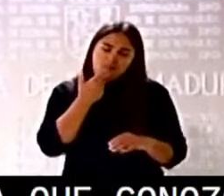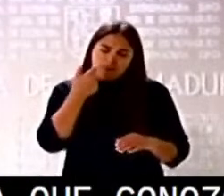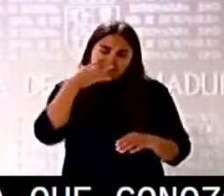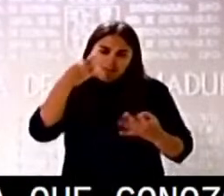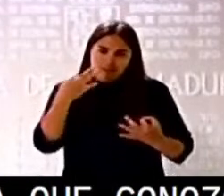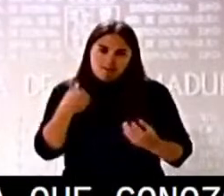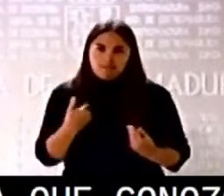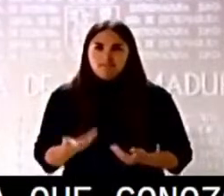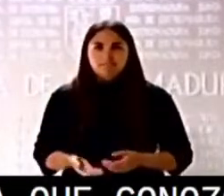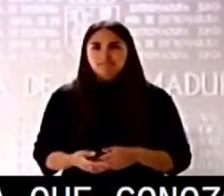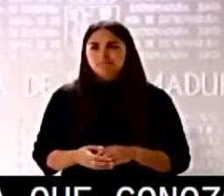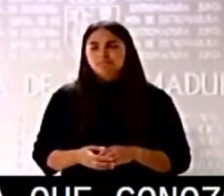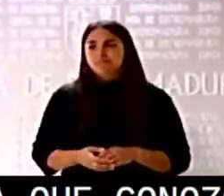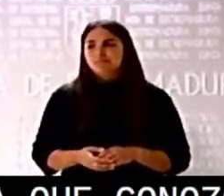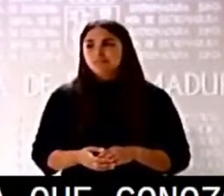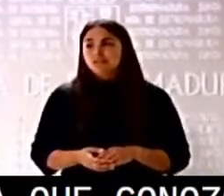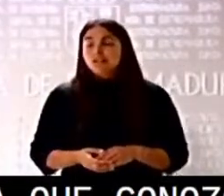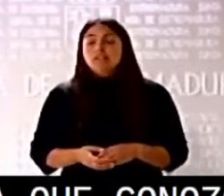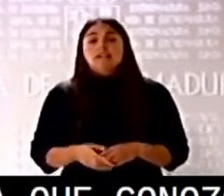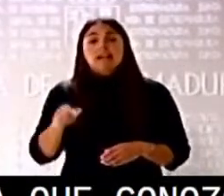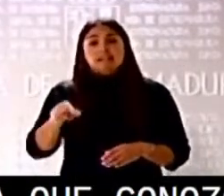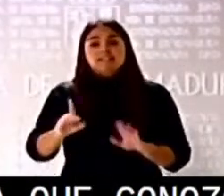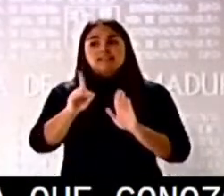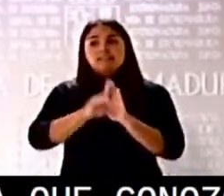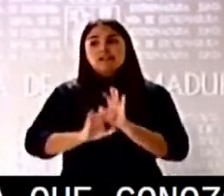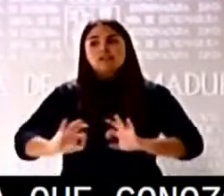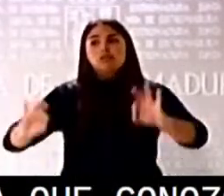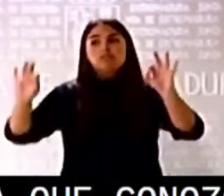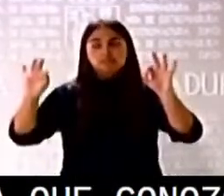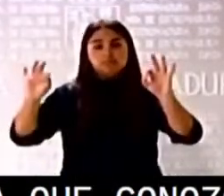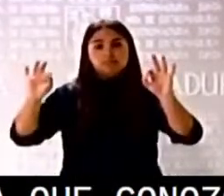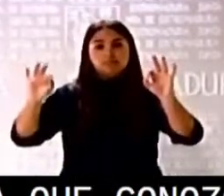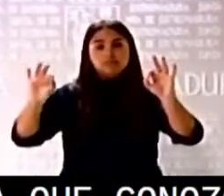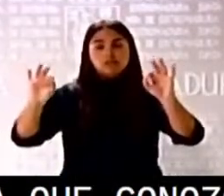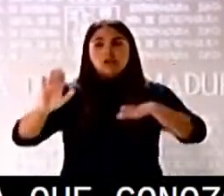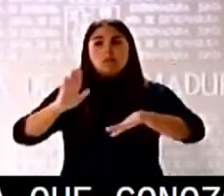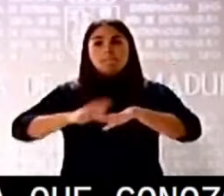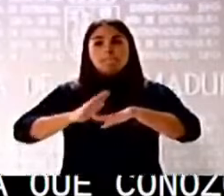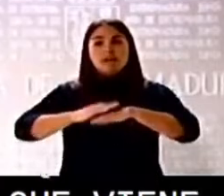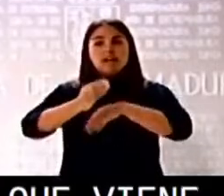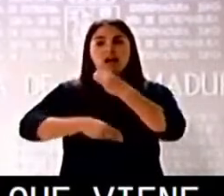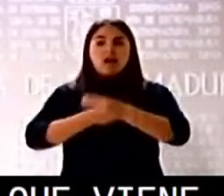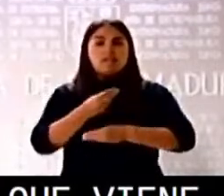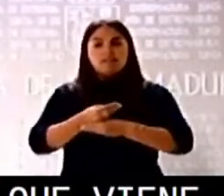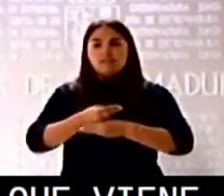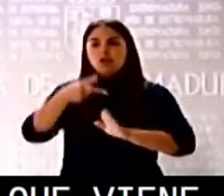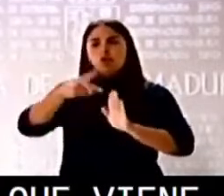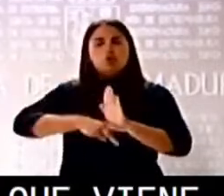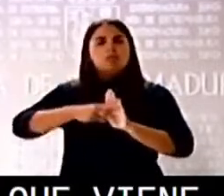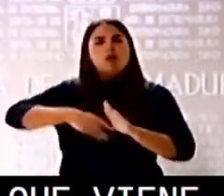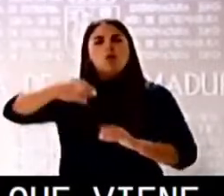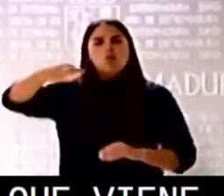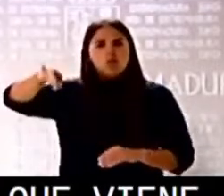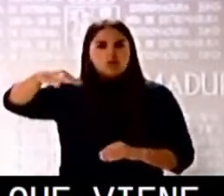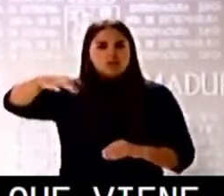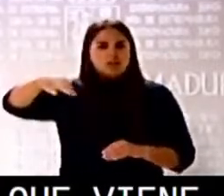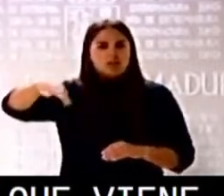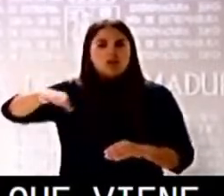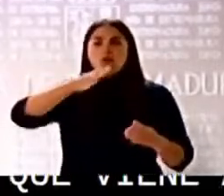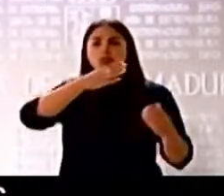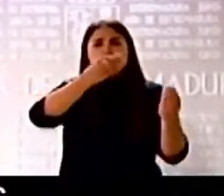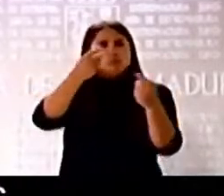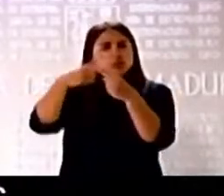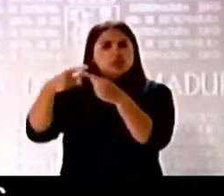realidad vital. Este es un decreto que viene a establecer una única normativa de muchas